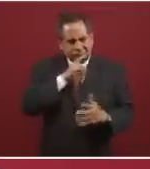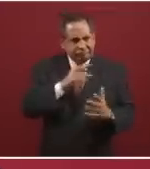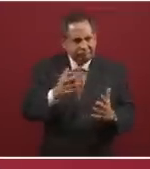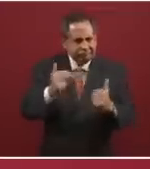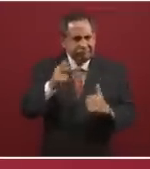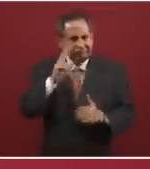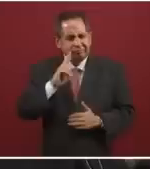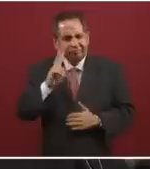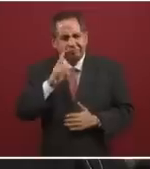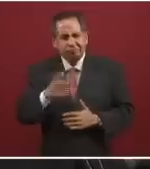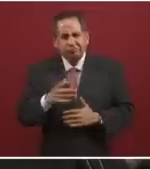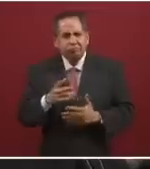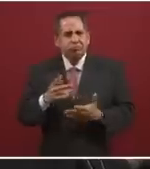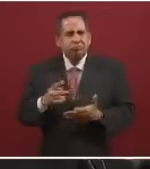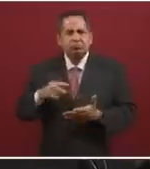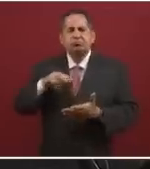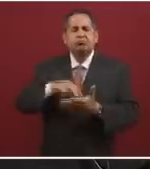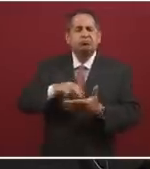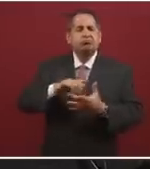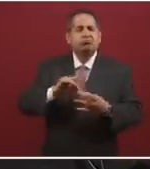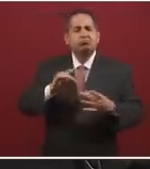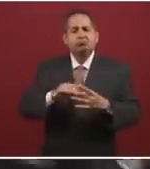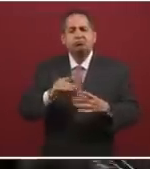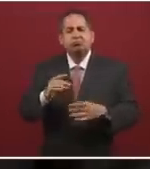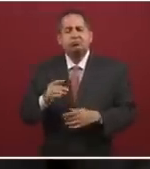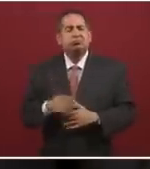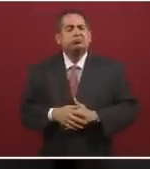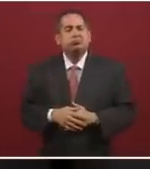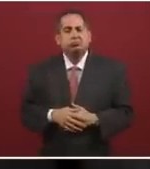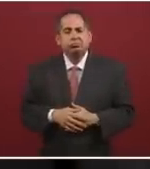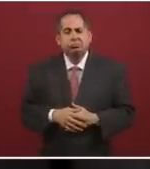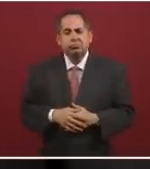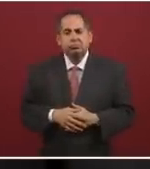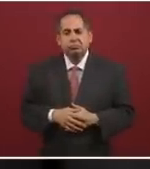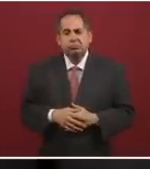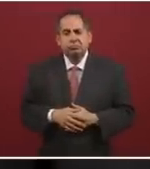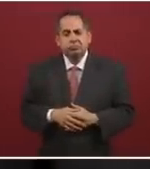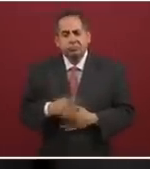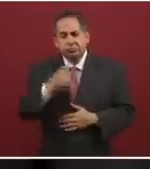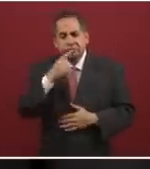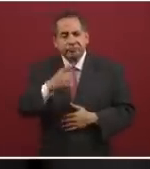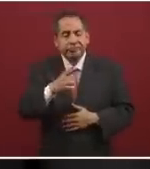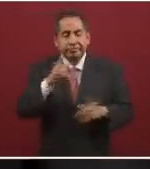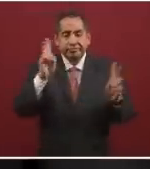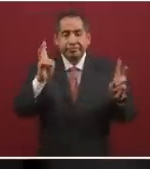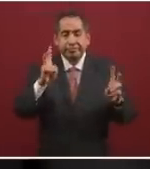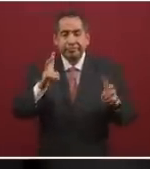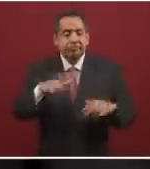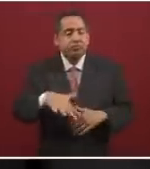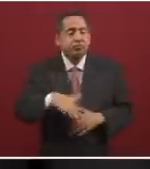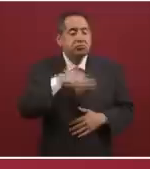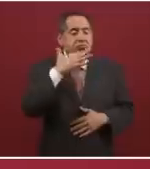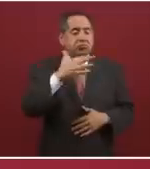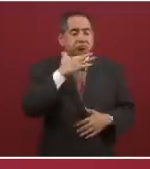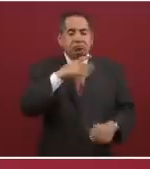tarda parado en un solo pie: acabar con la corrupción.